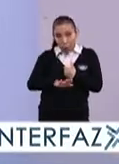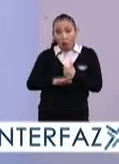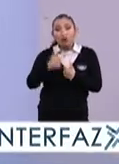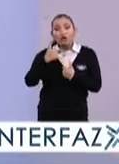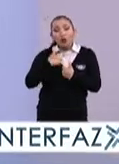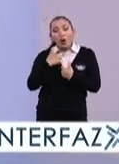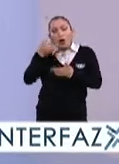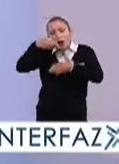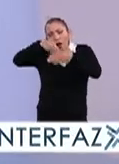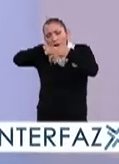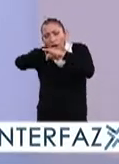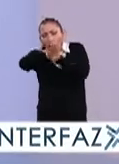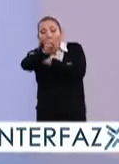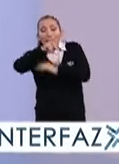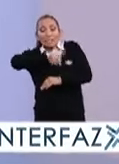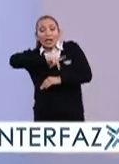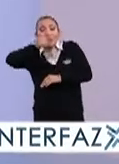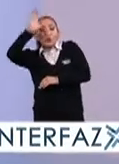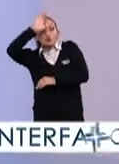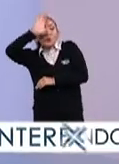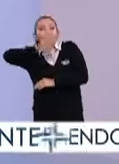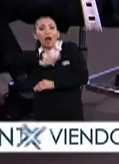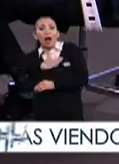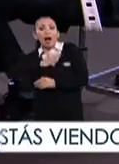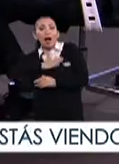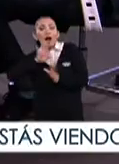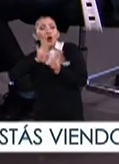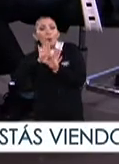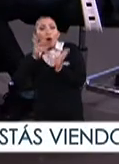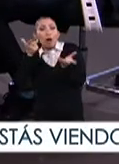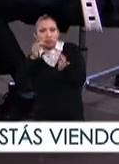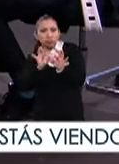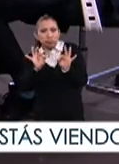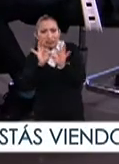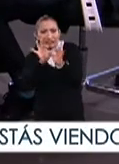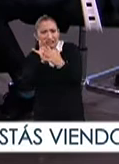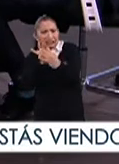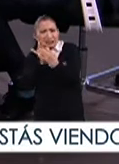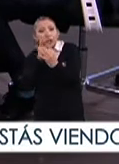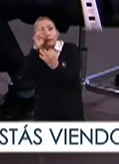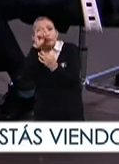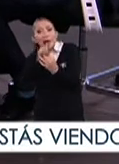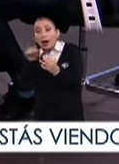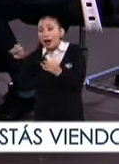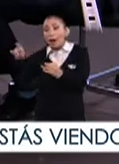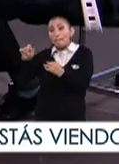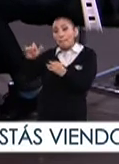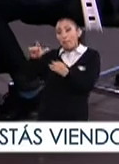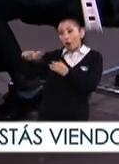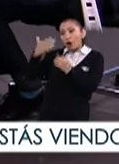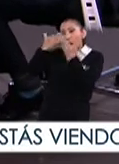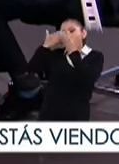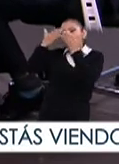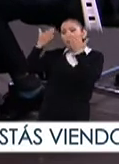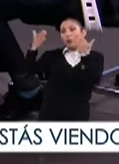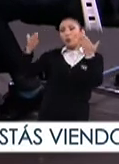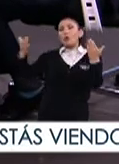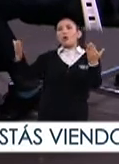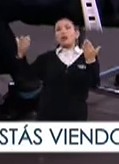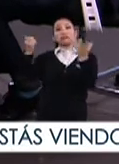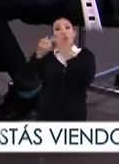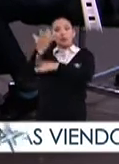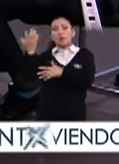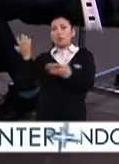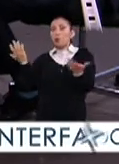yo estoy adentrándome a mi propia cultura de una manera muy significativa. Para Paul es una apertura pues